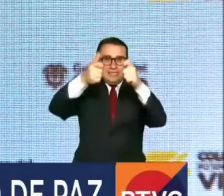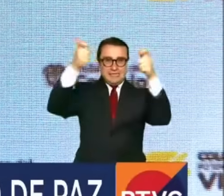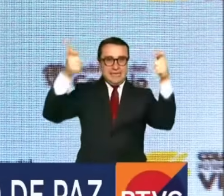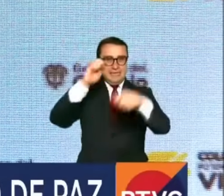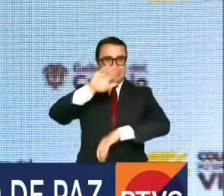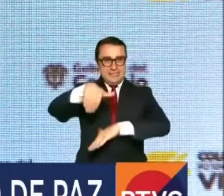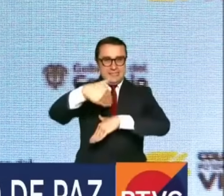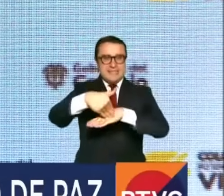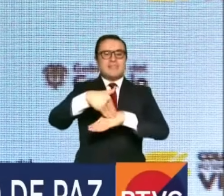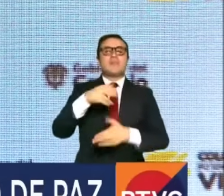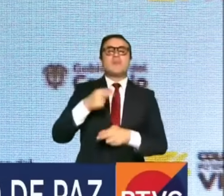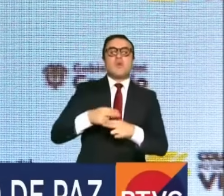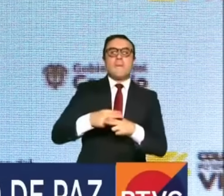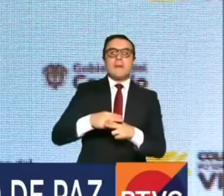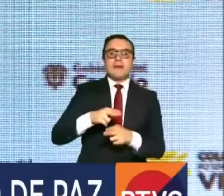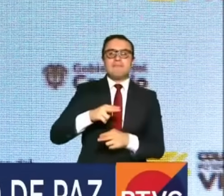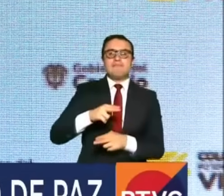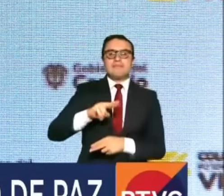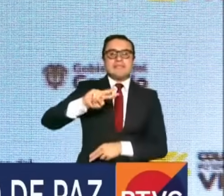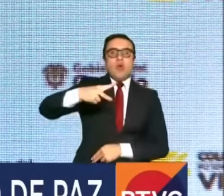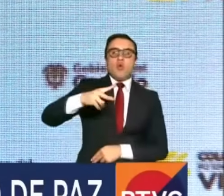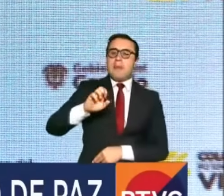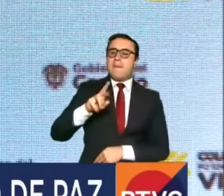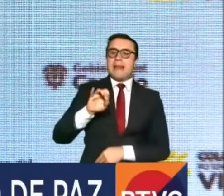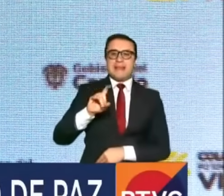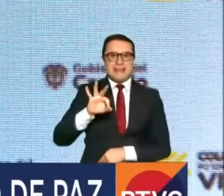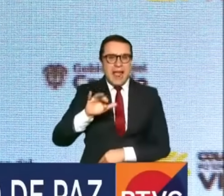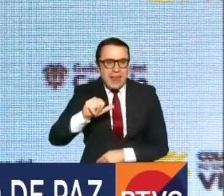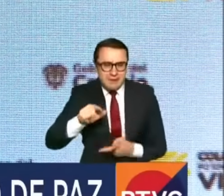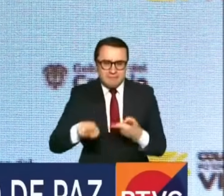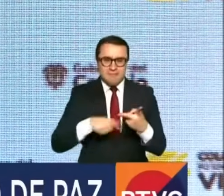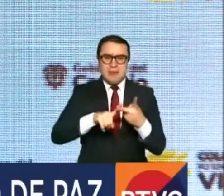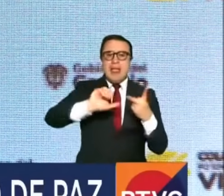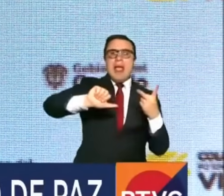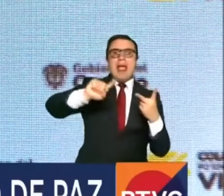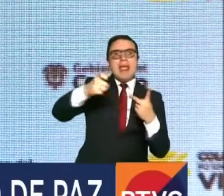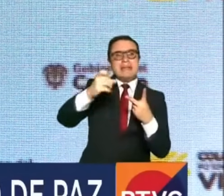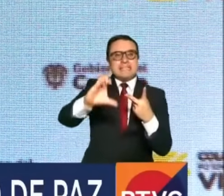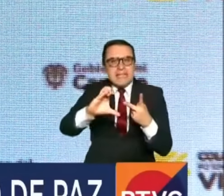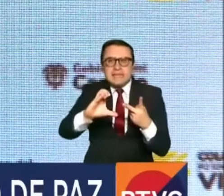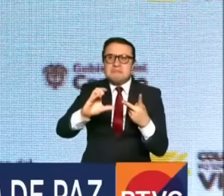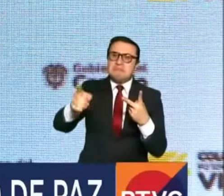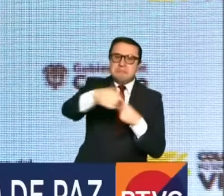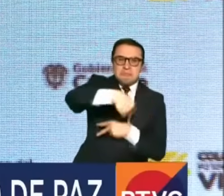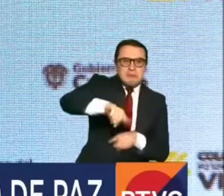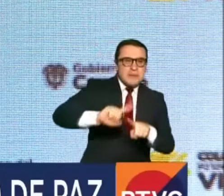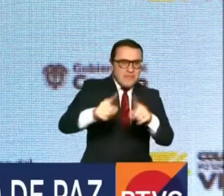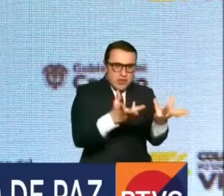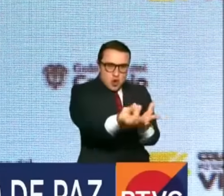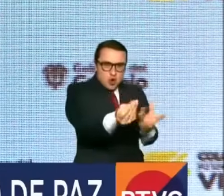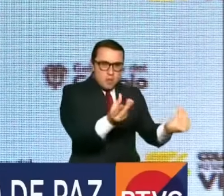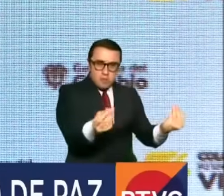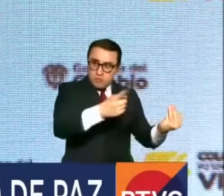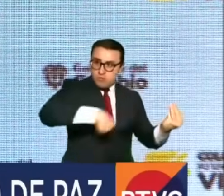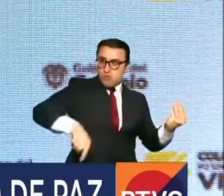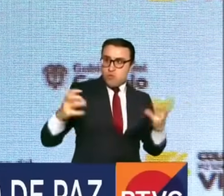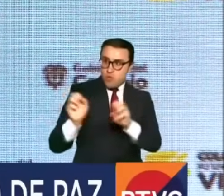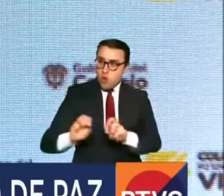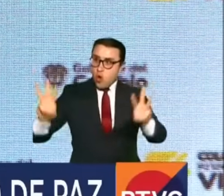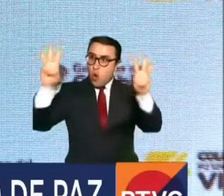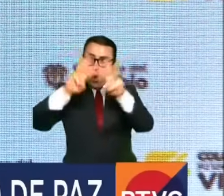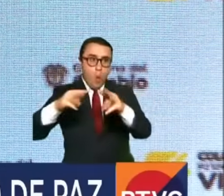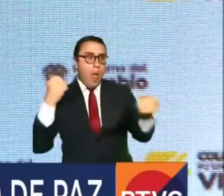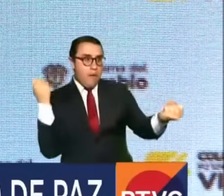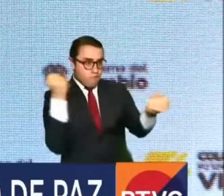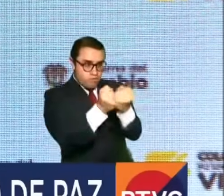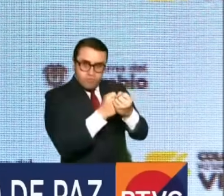las autodefensas gaitanistas de Colombia. Y si es así, la misión de verificación tendría la capacidad para apoyar tantos procesos